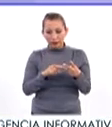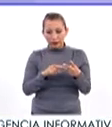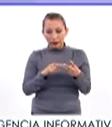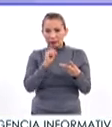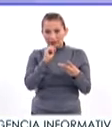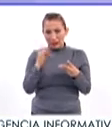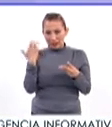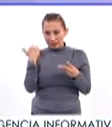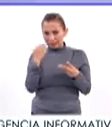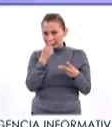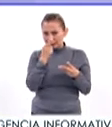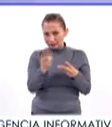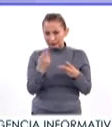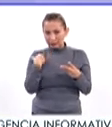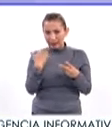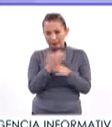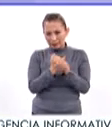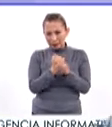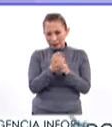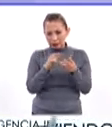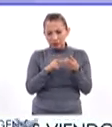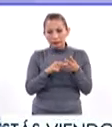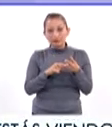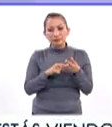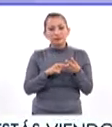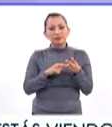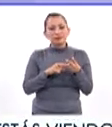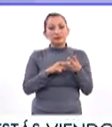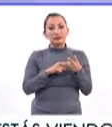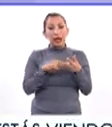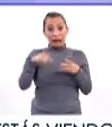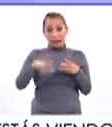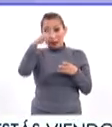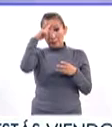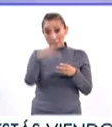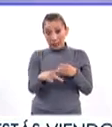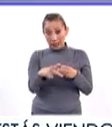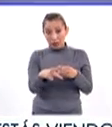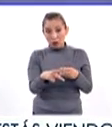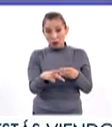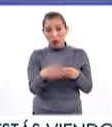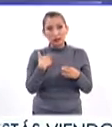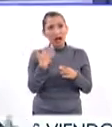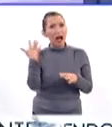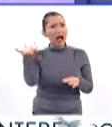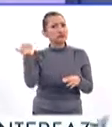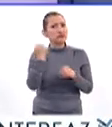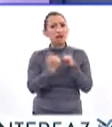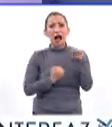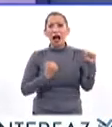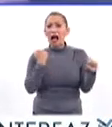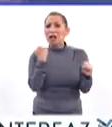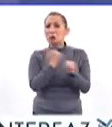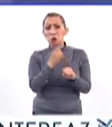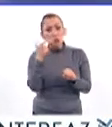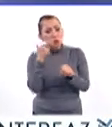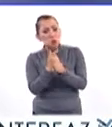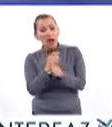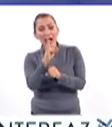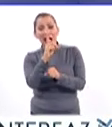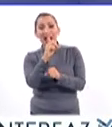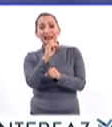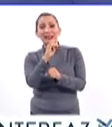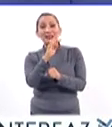Lo decía el spot anterior, que en México ya tenemos muchos años sin casos de